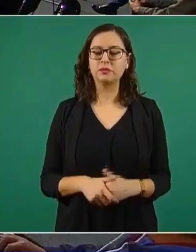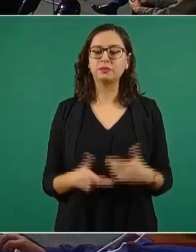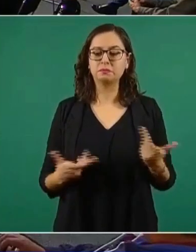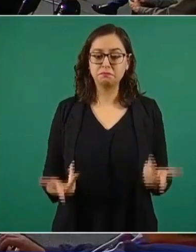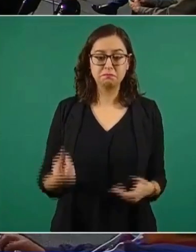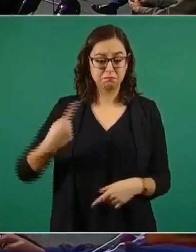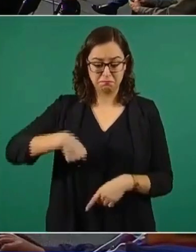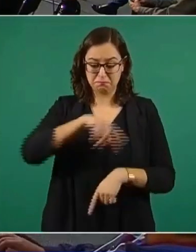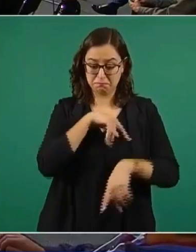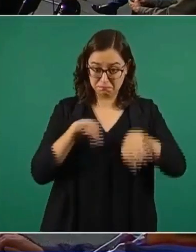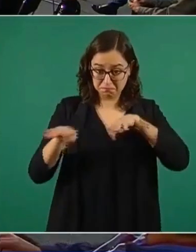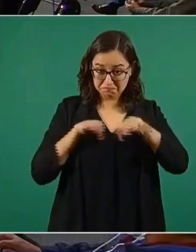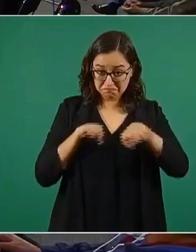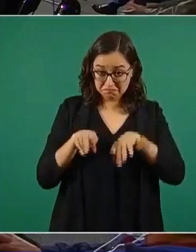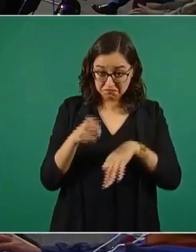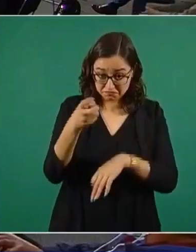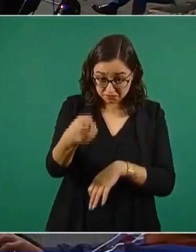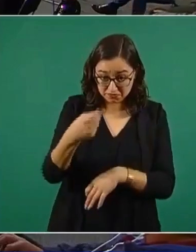la corrupción.